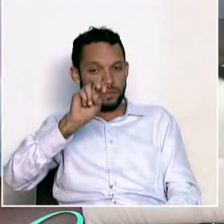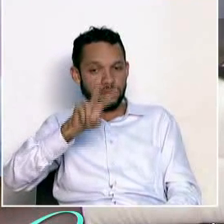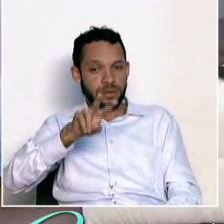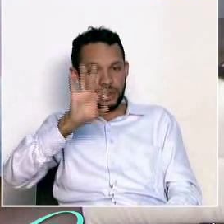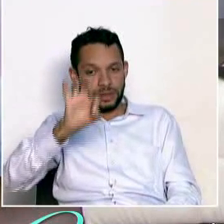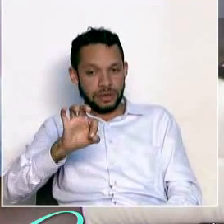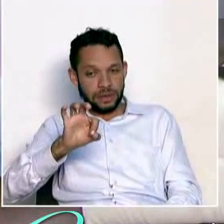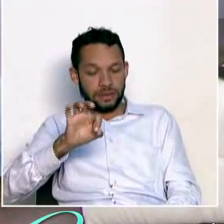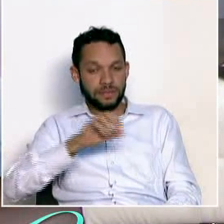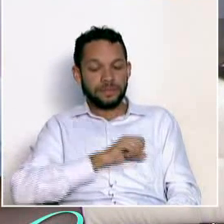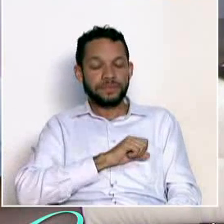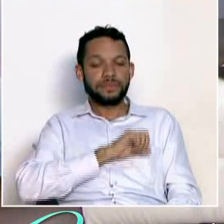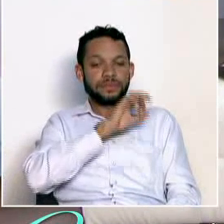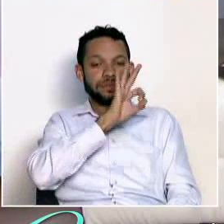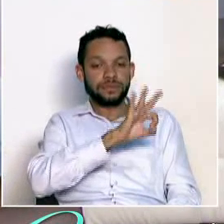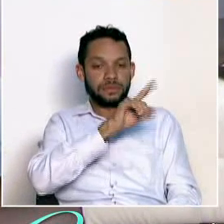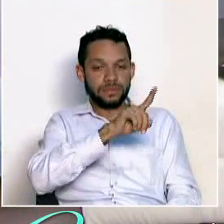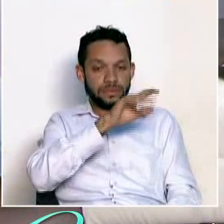313-669-3923.